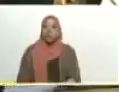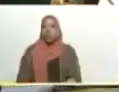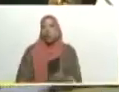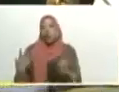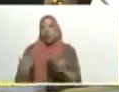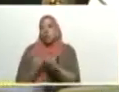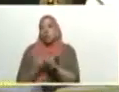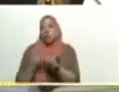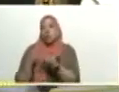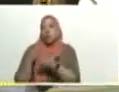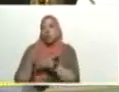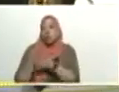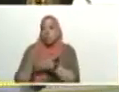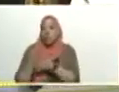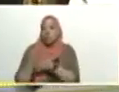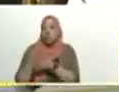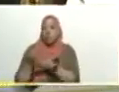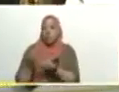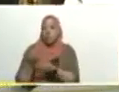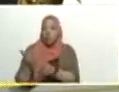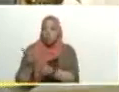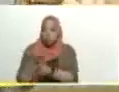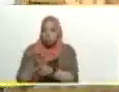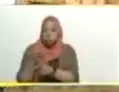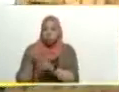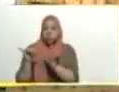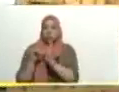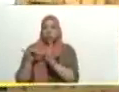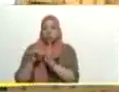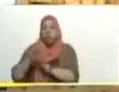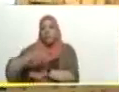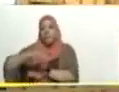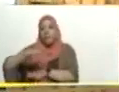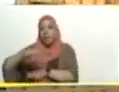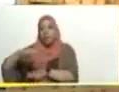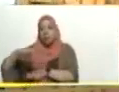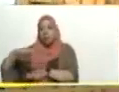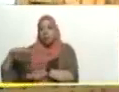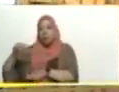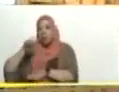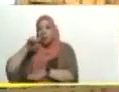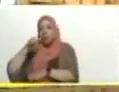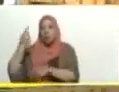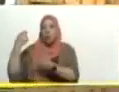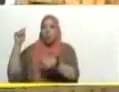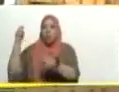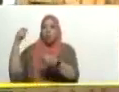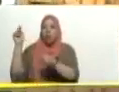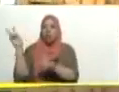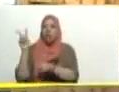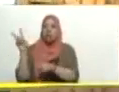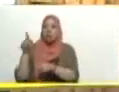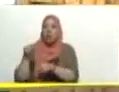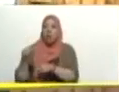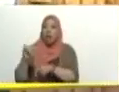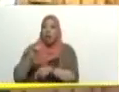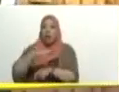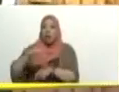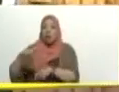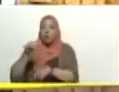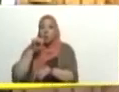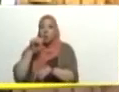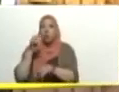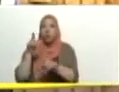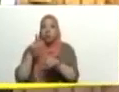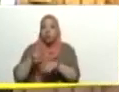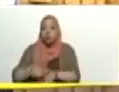de gas compartidos que tenemos en la frontera marítima Trinidad y Tobago y Venezuela, los campos Lorán, Manatí.